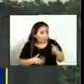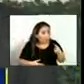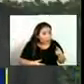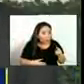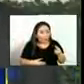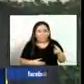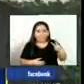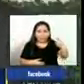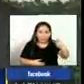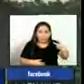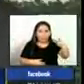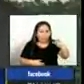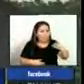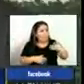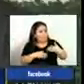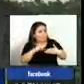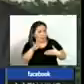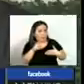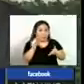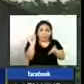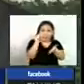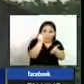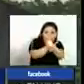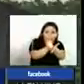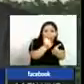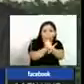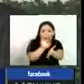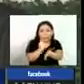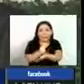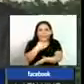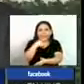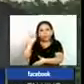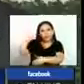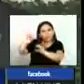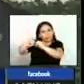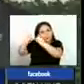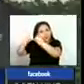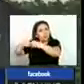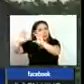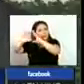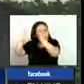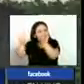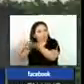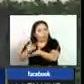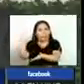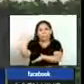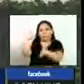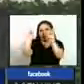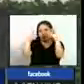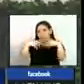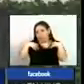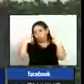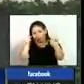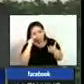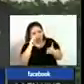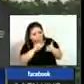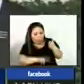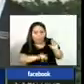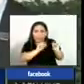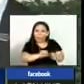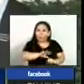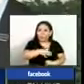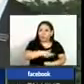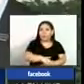más de un permiso por organismos internacionales, permisos sanitarios para que avalan el uso. Ahora,